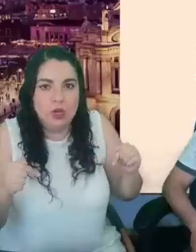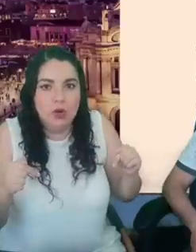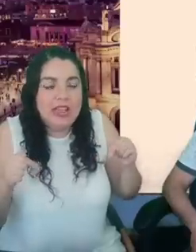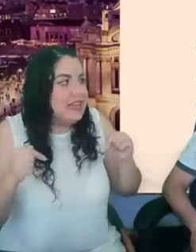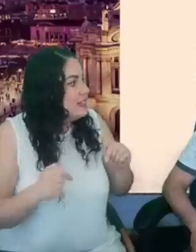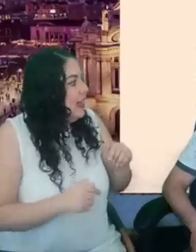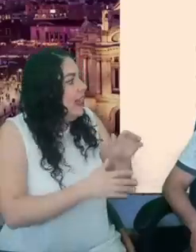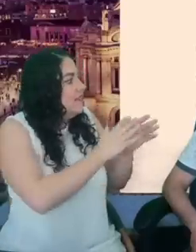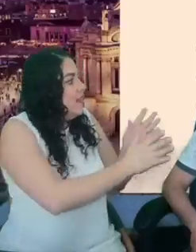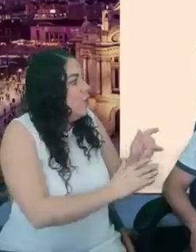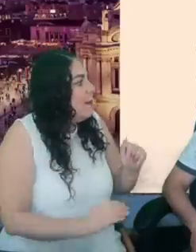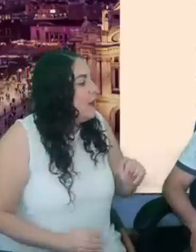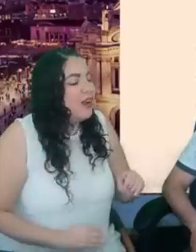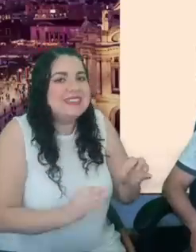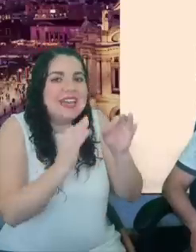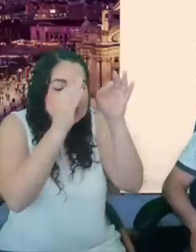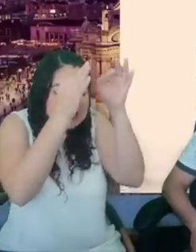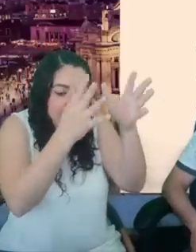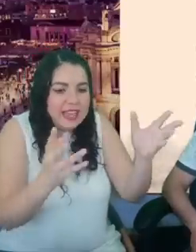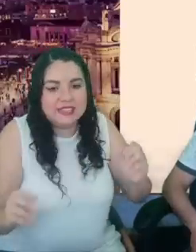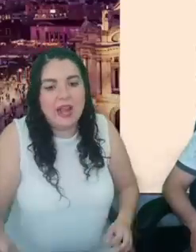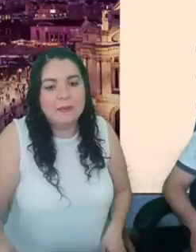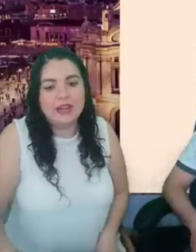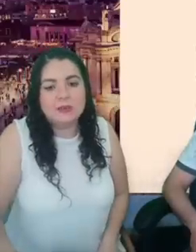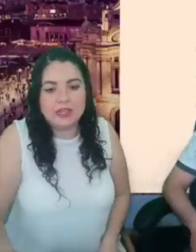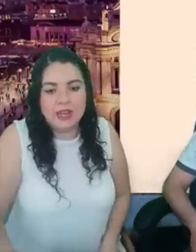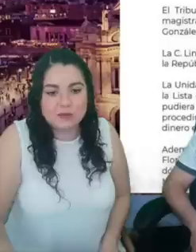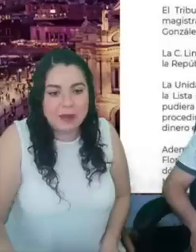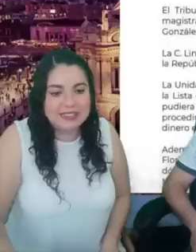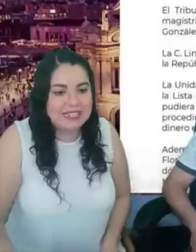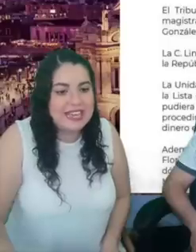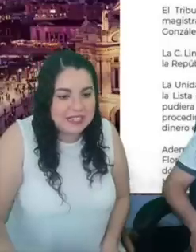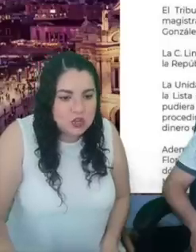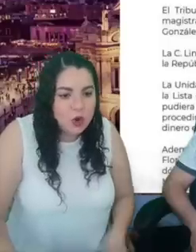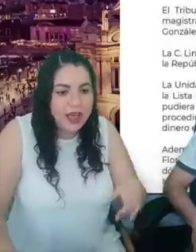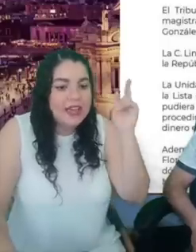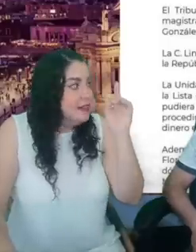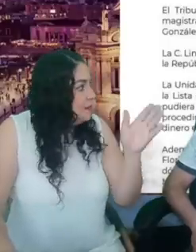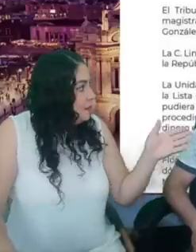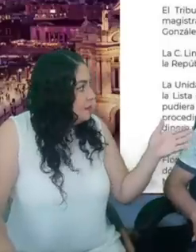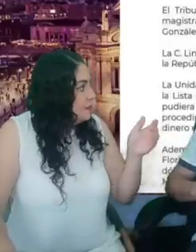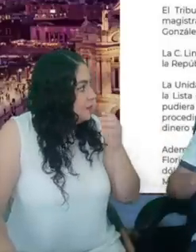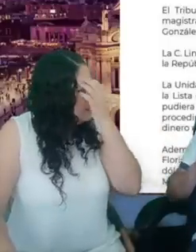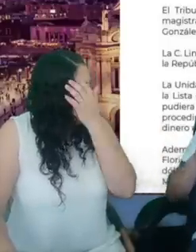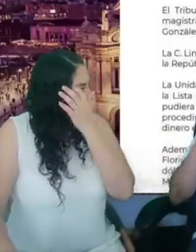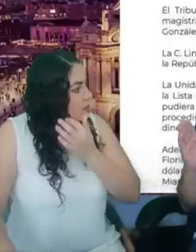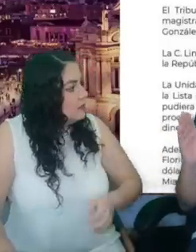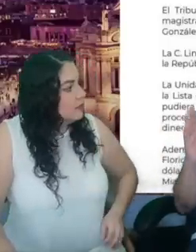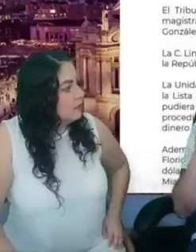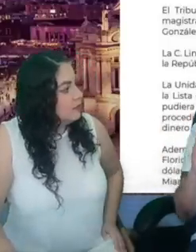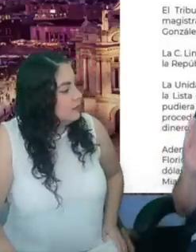méxico le están dando la mano casi casi se agachan a la merly besarle las patas a esta señora y es que de verdad